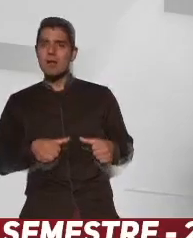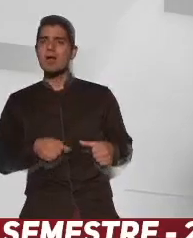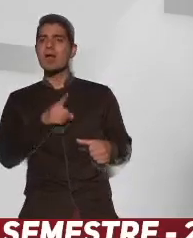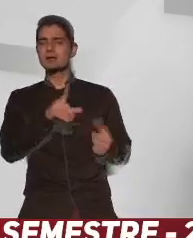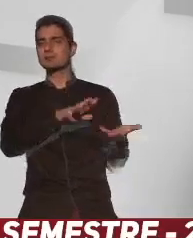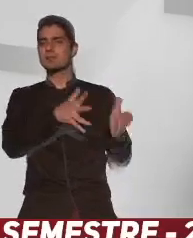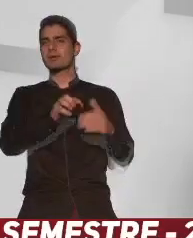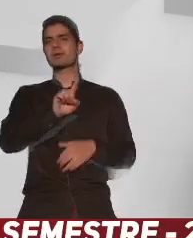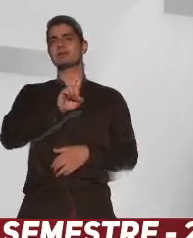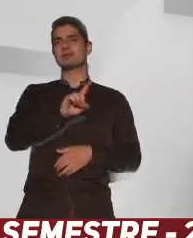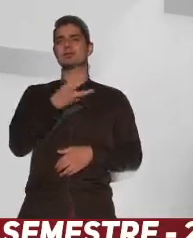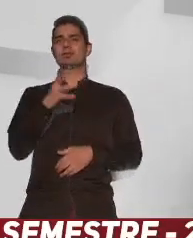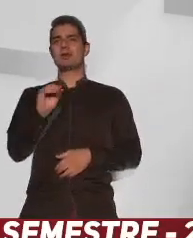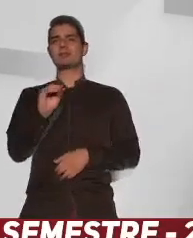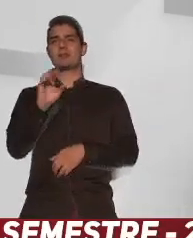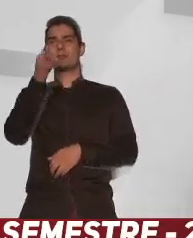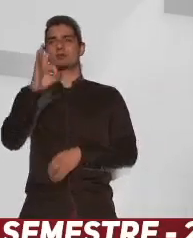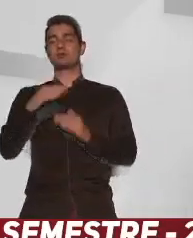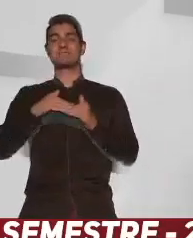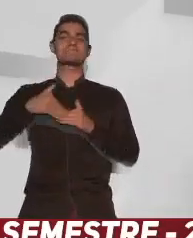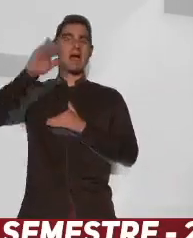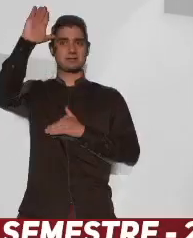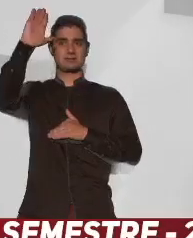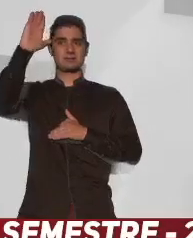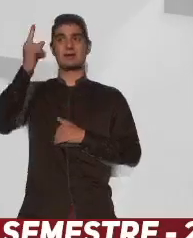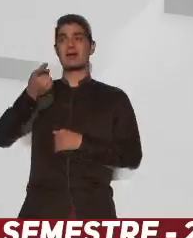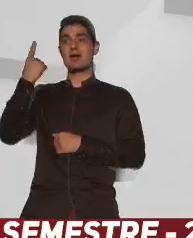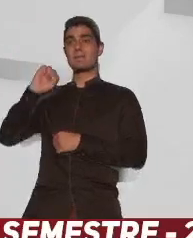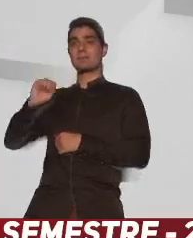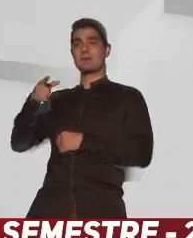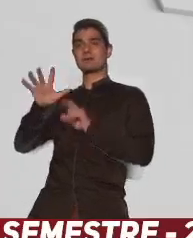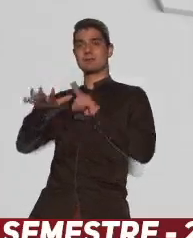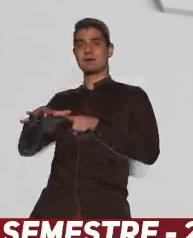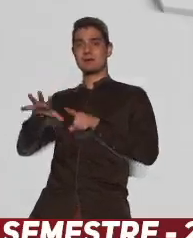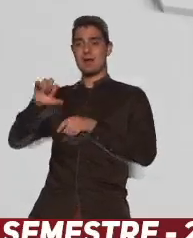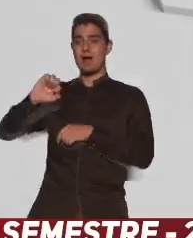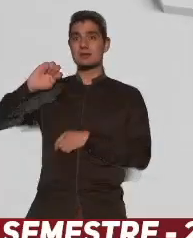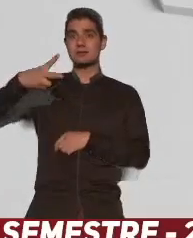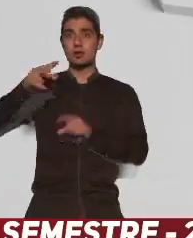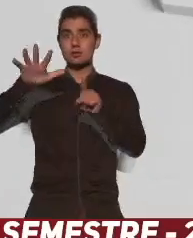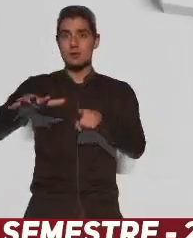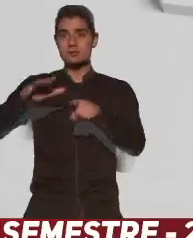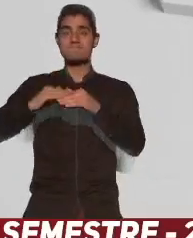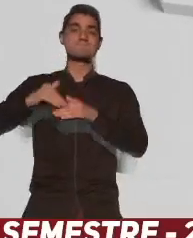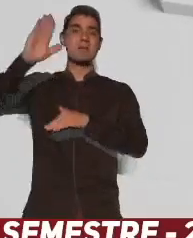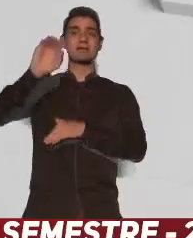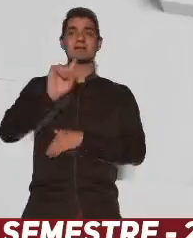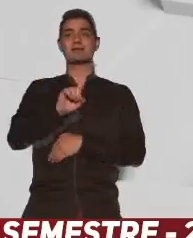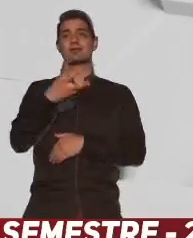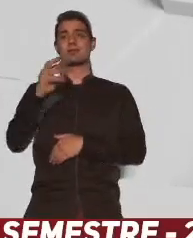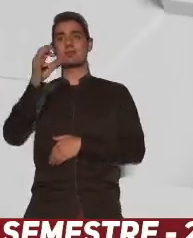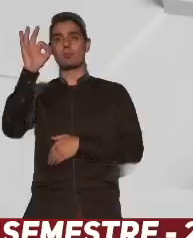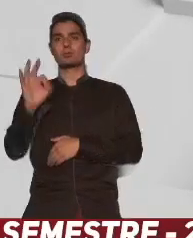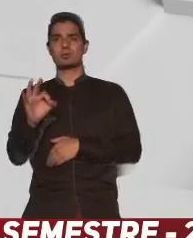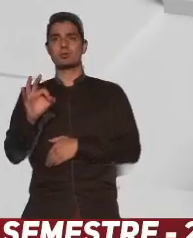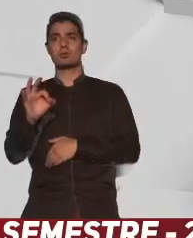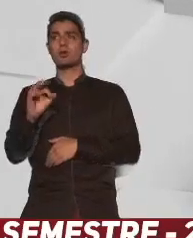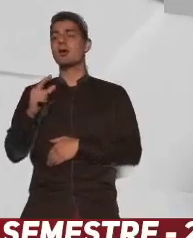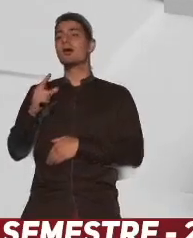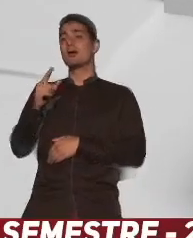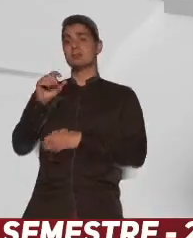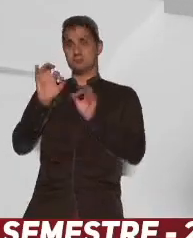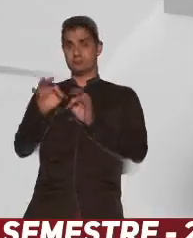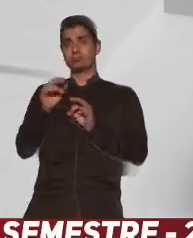al primer semestre de 2022, donde se inspeccionaron más de 71 mil millones de